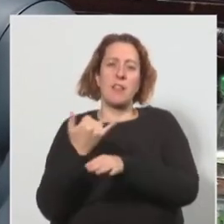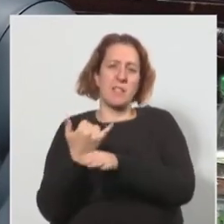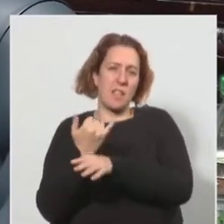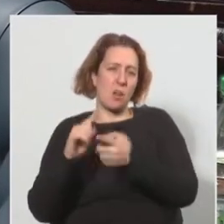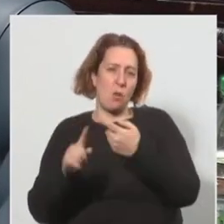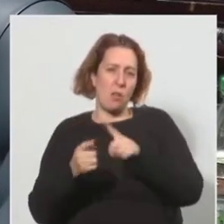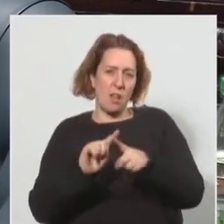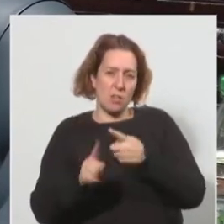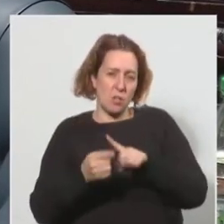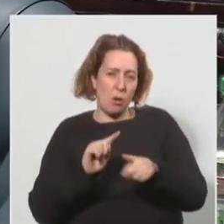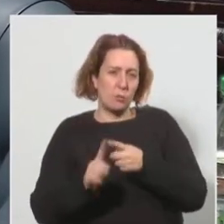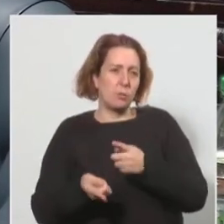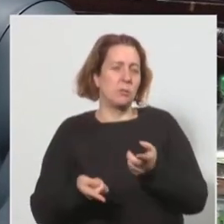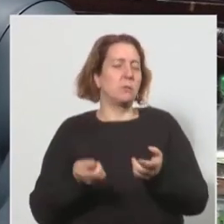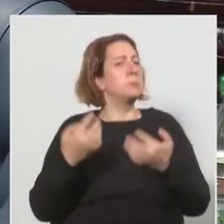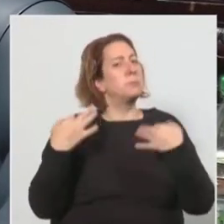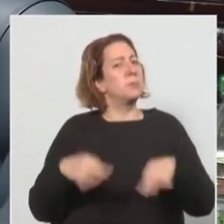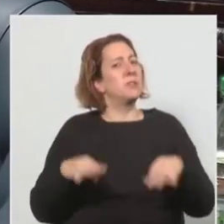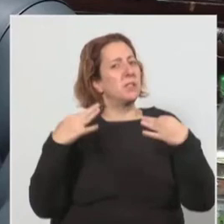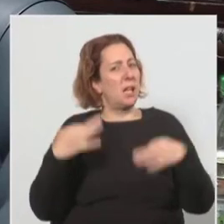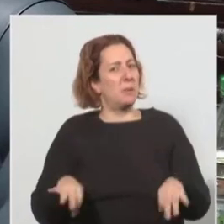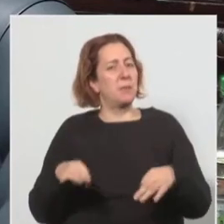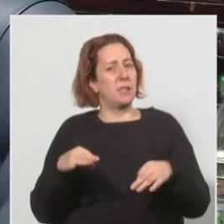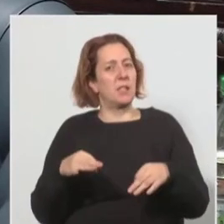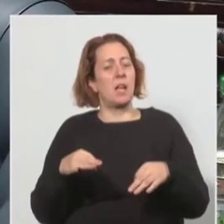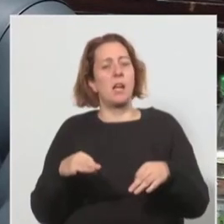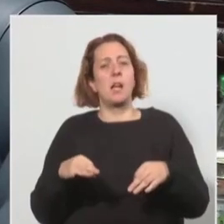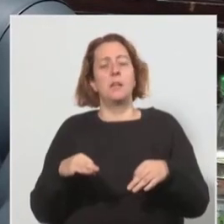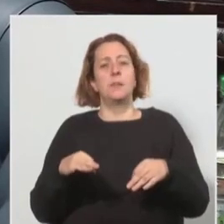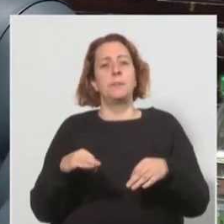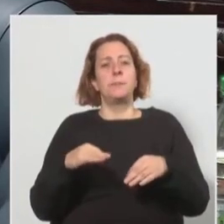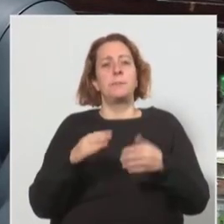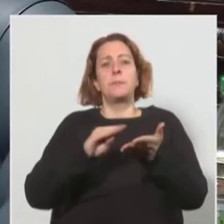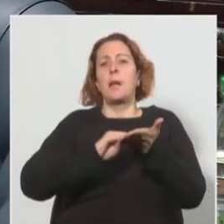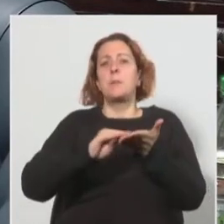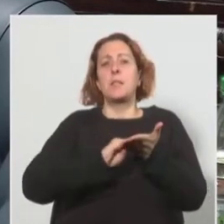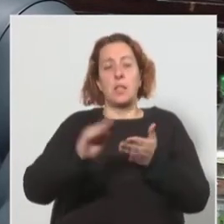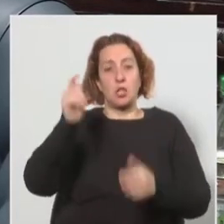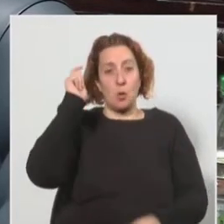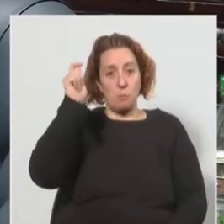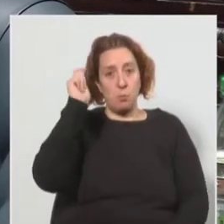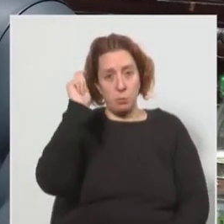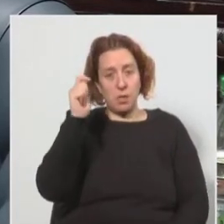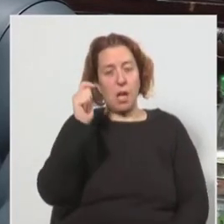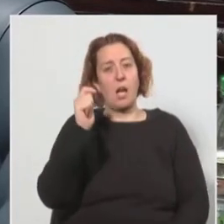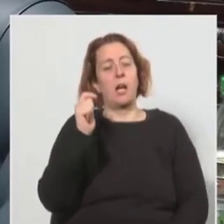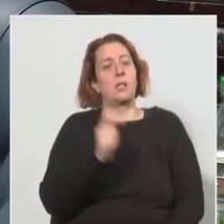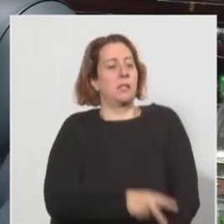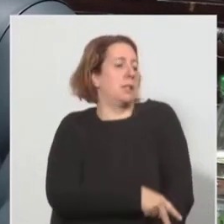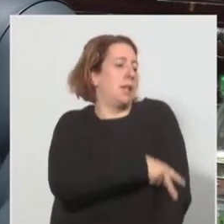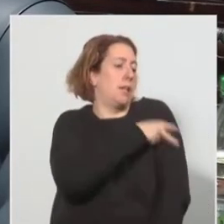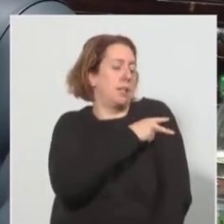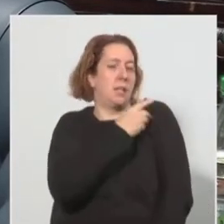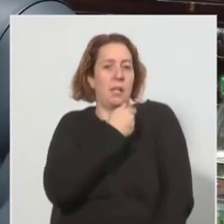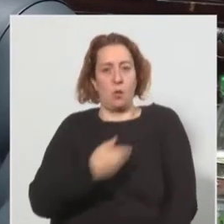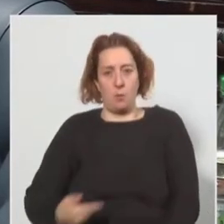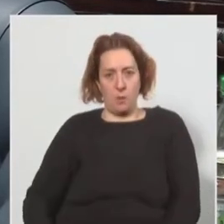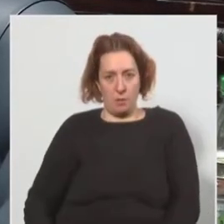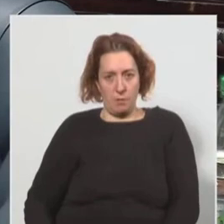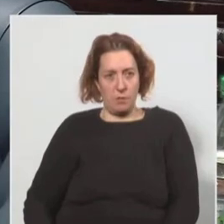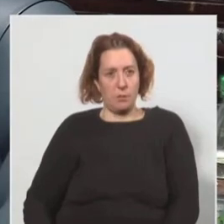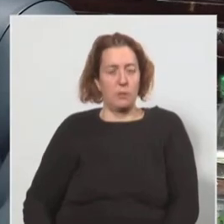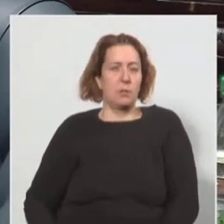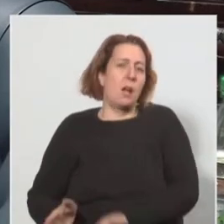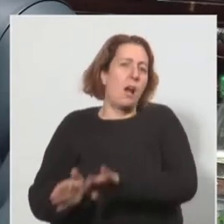coordinación, especialmente al más alto nivel de la administración pública y las jerarquías de gobierno. Más allá